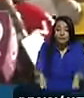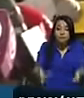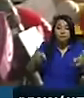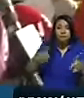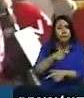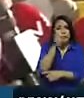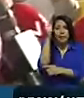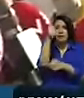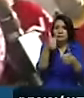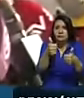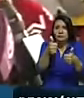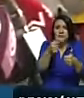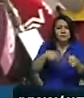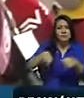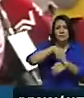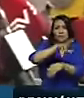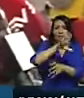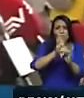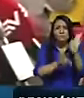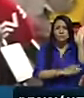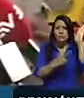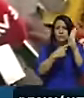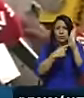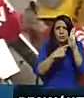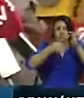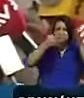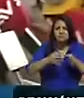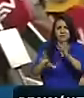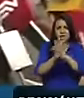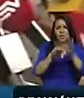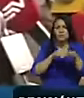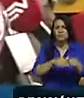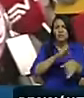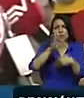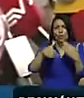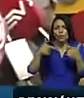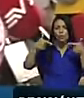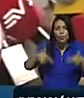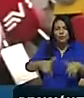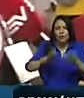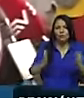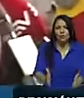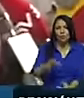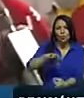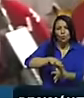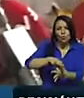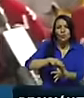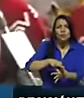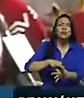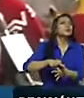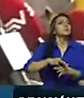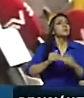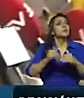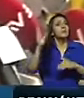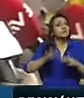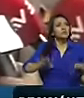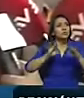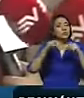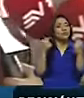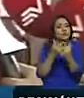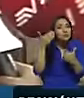derecho nacional constitucional legal y lo más importante de todo esto no son los partidos